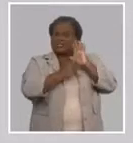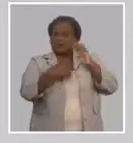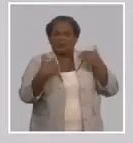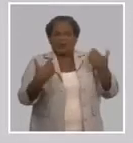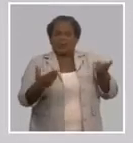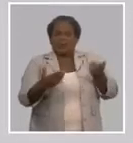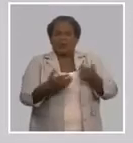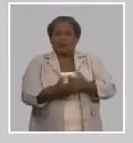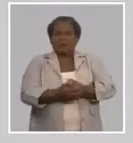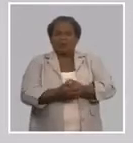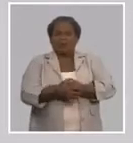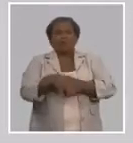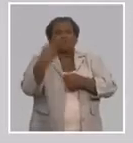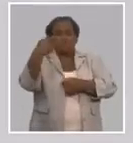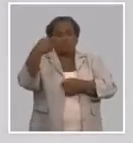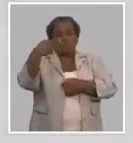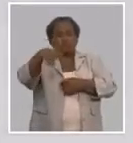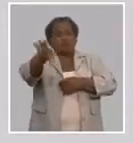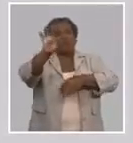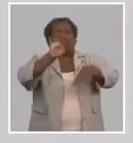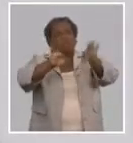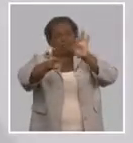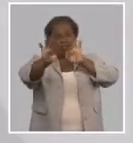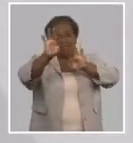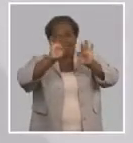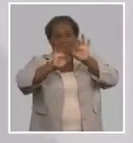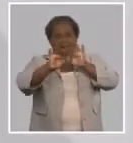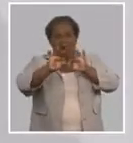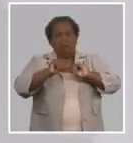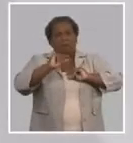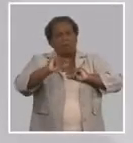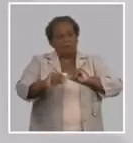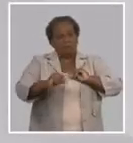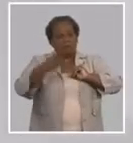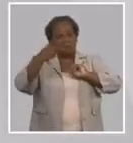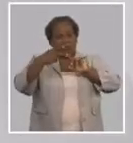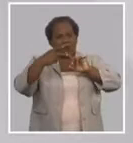ser selectivo por ser gradual